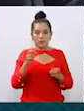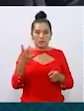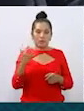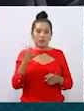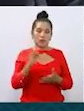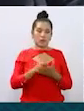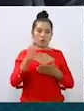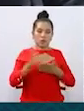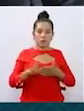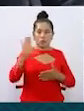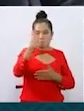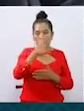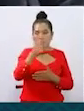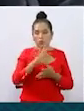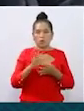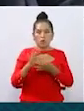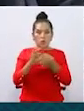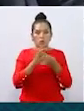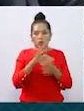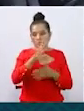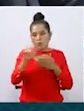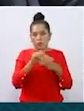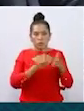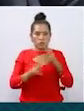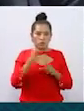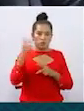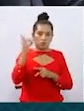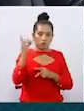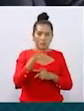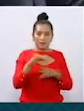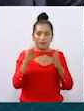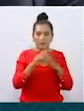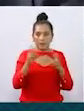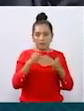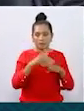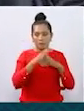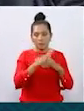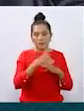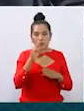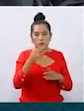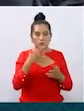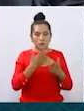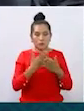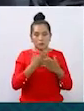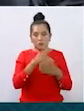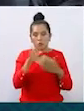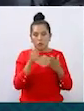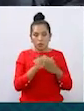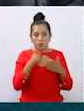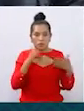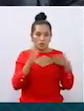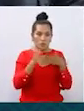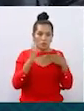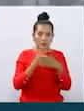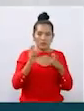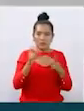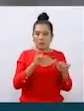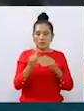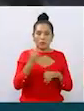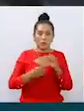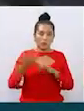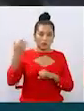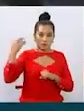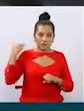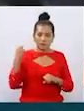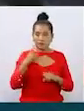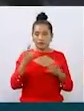convocar a la unidad a todo el pueblo boliviano y evitar tener acontecimientos tan catastróficos que hemos tenido en años anteriores. En ese